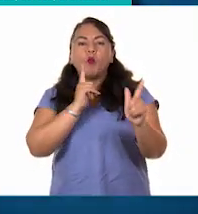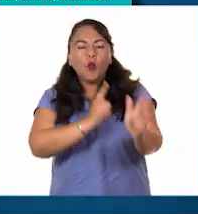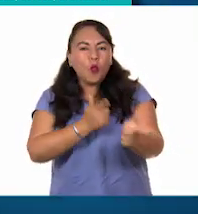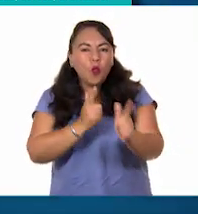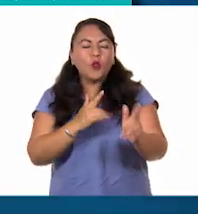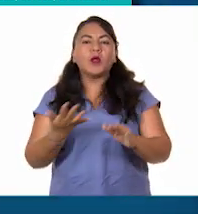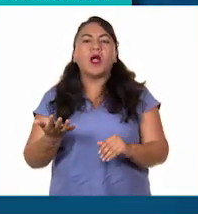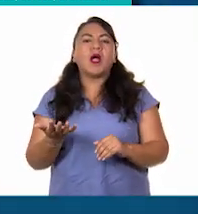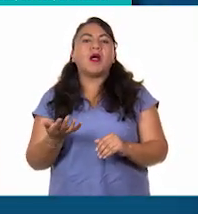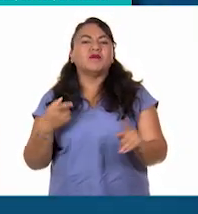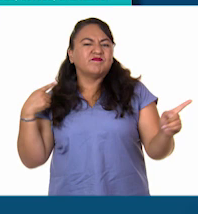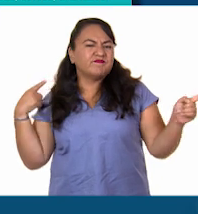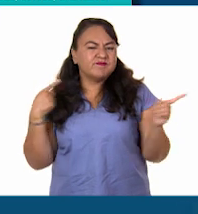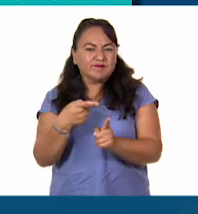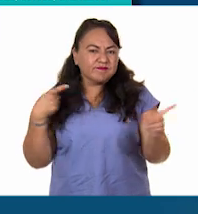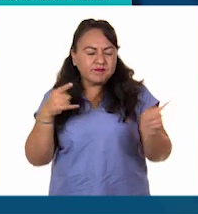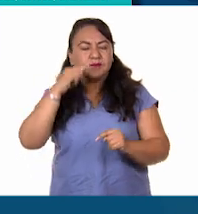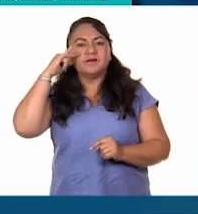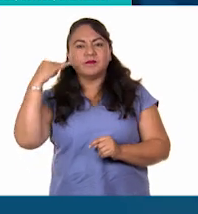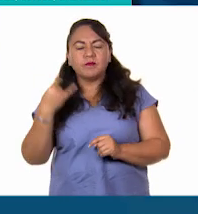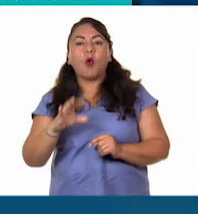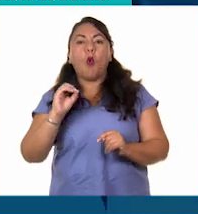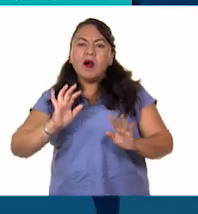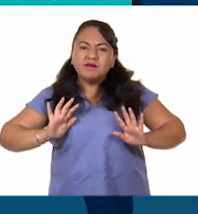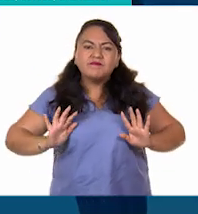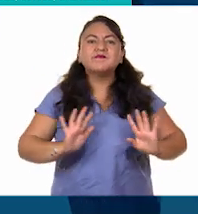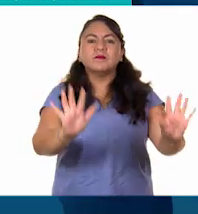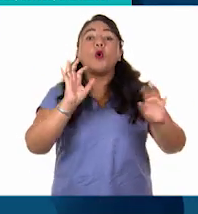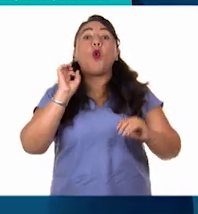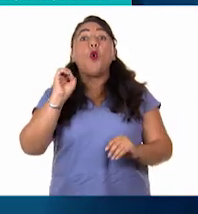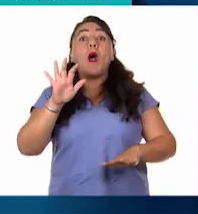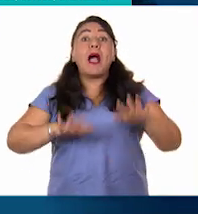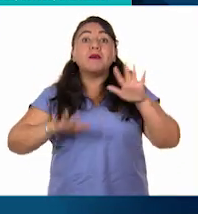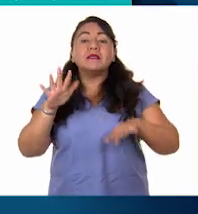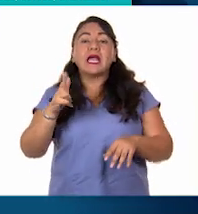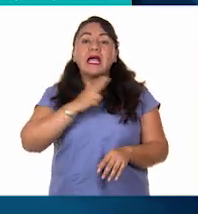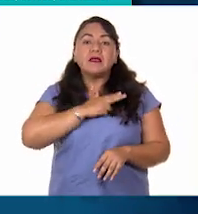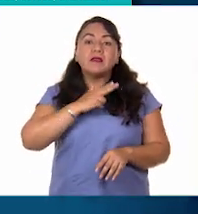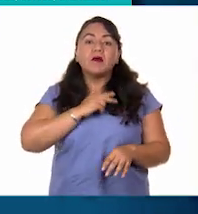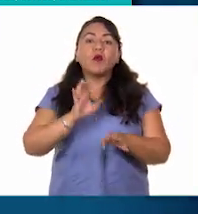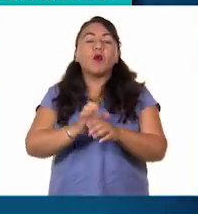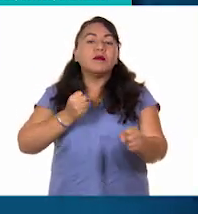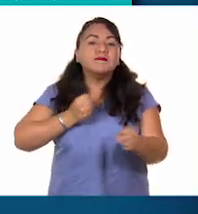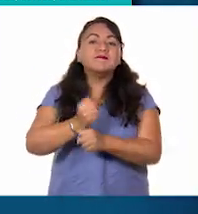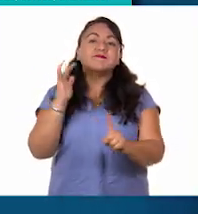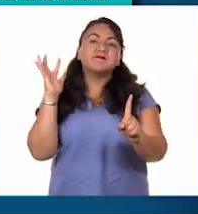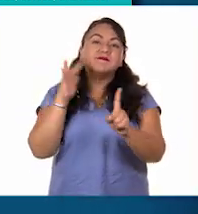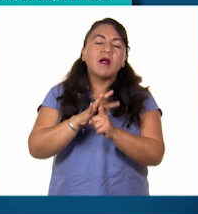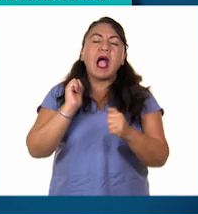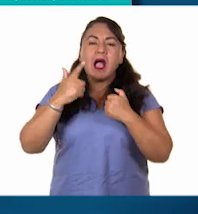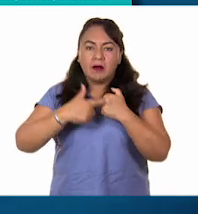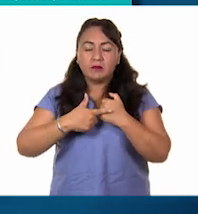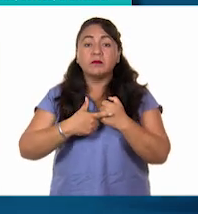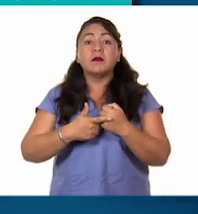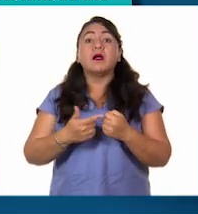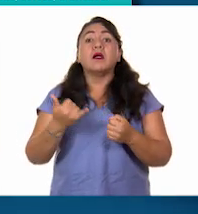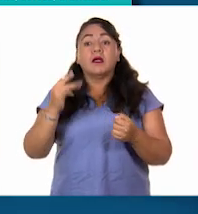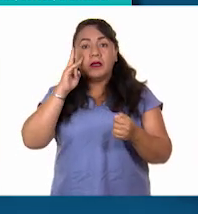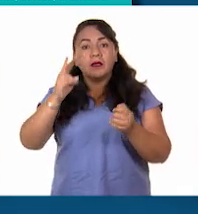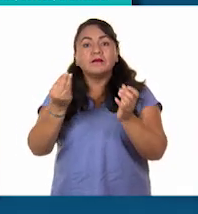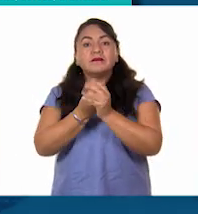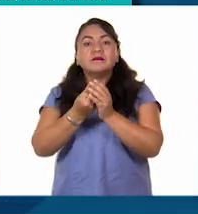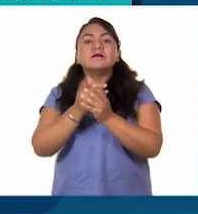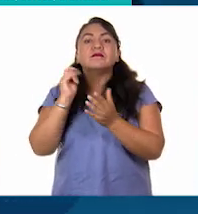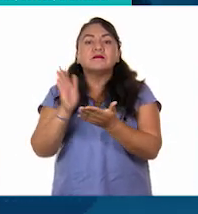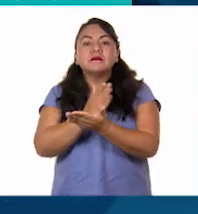o empujones, o las heridas que dejan las agresiones. Además, no se incluyen las características físicas o sociales de